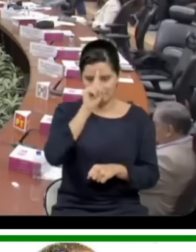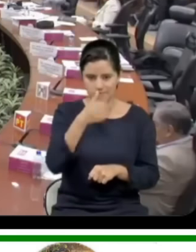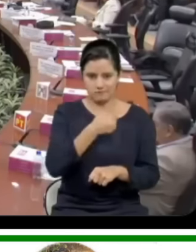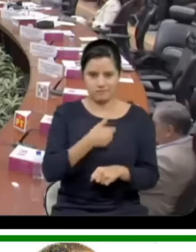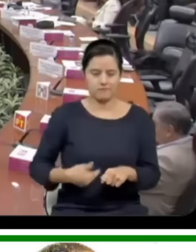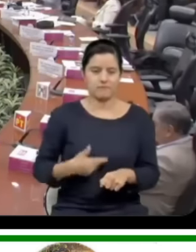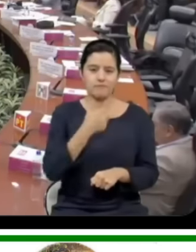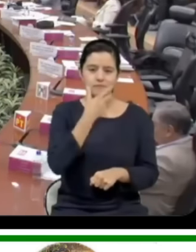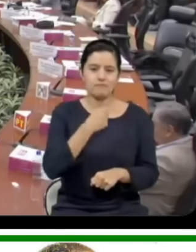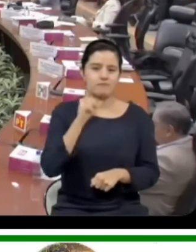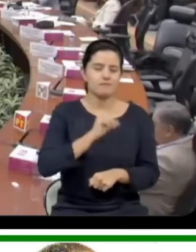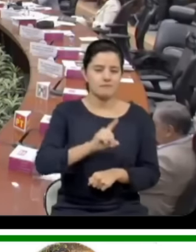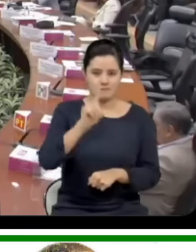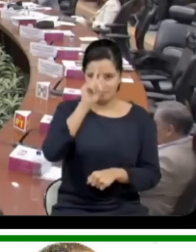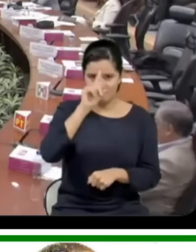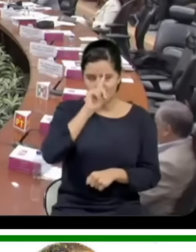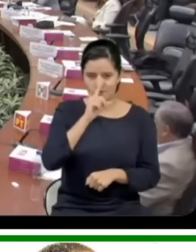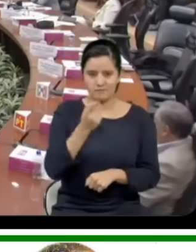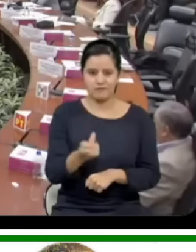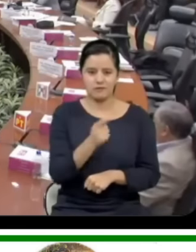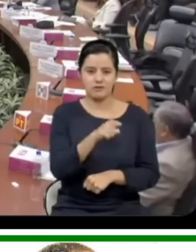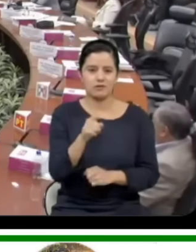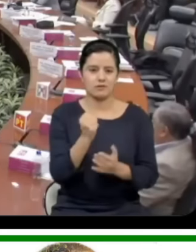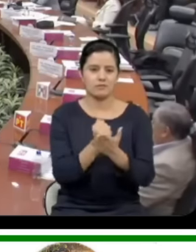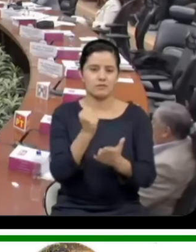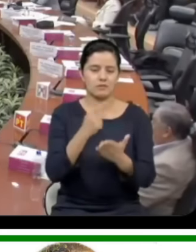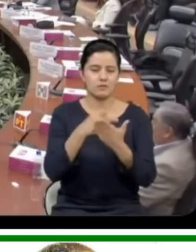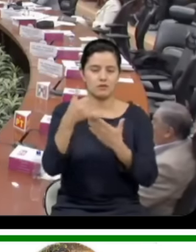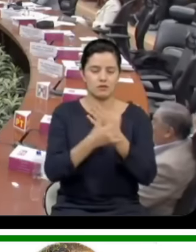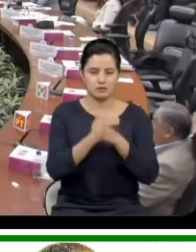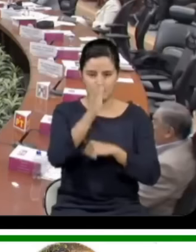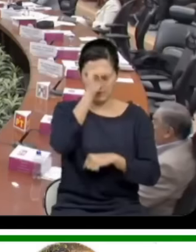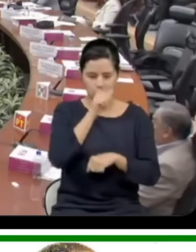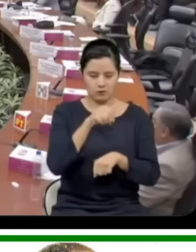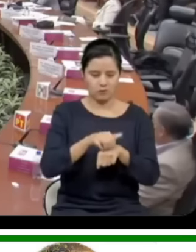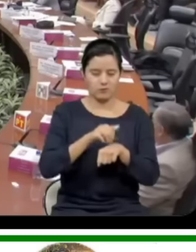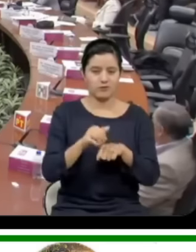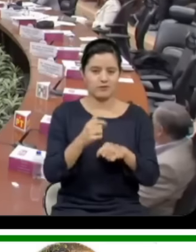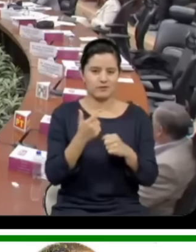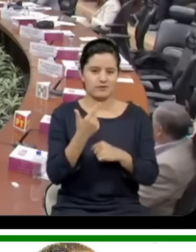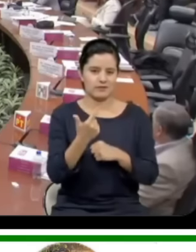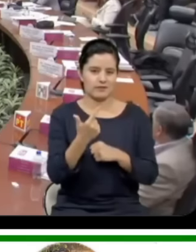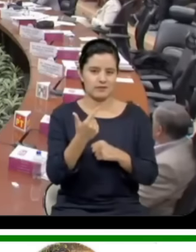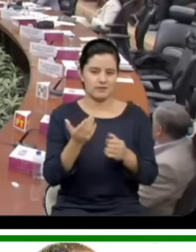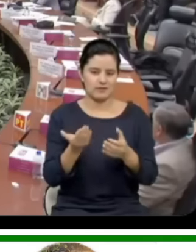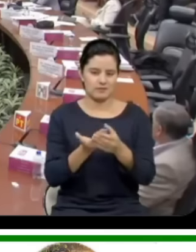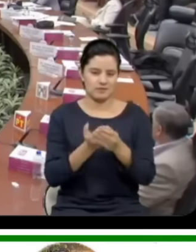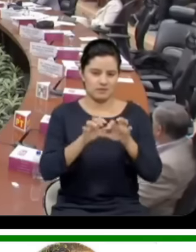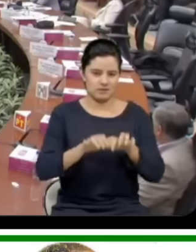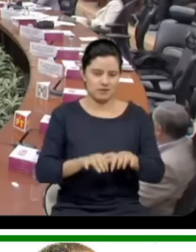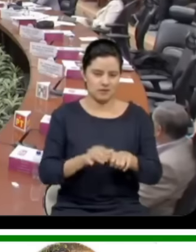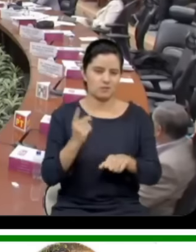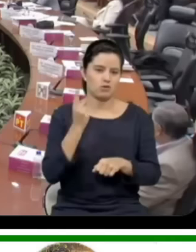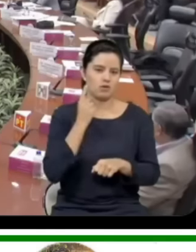consejeras y consejeros electorales se consulta si se aprueba el proyecto de acuerdo identificado como punto siete con la adenda del diputado Sergio Gutiérrez